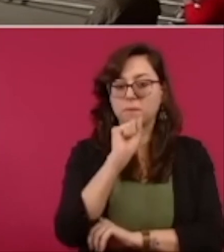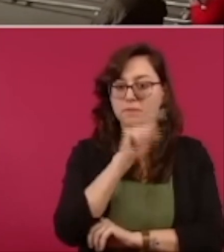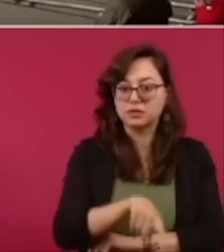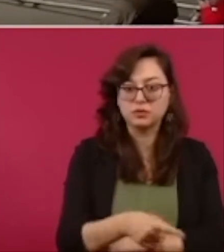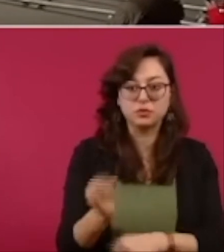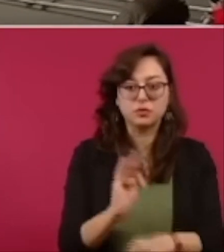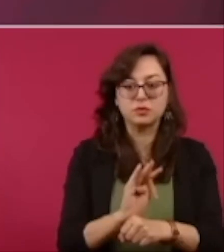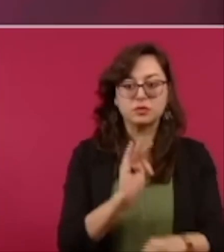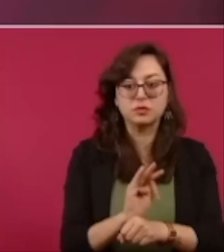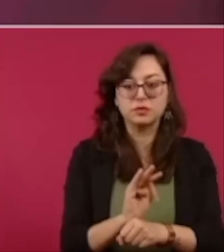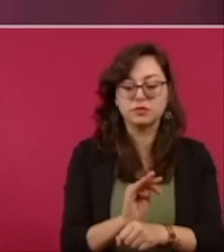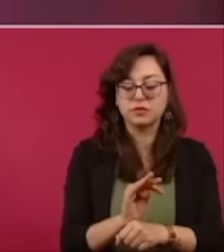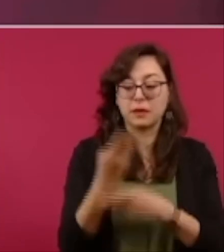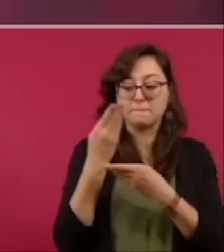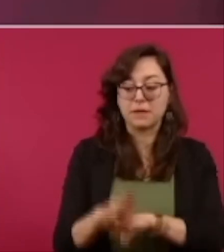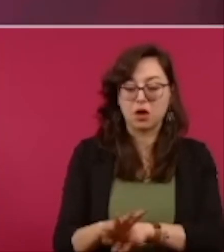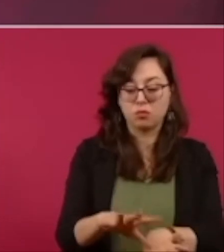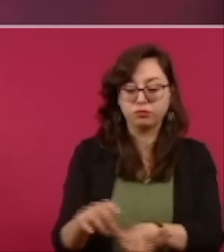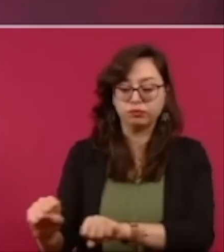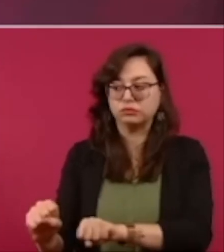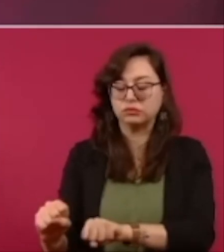requiere, como lo hemos venido planteando,